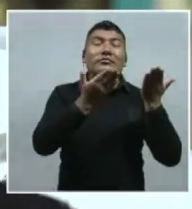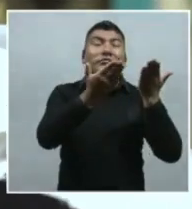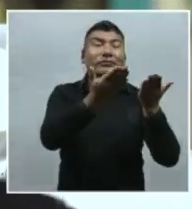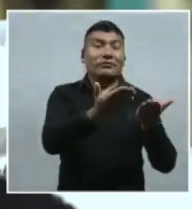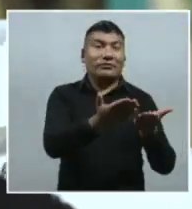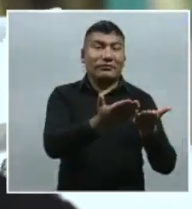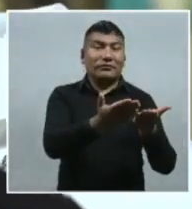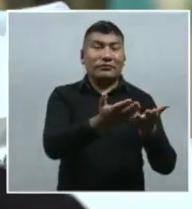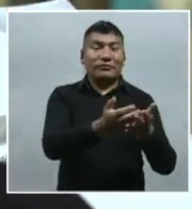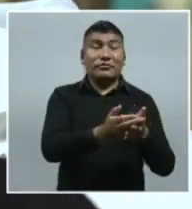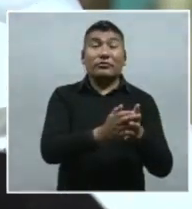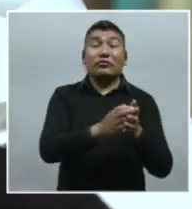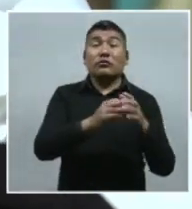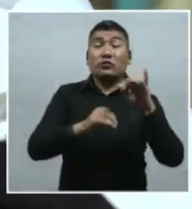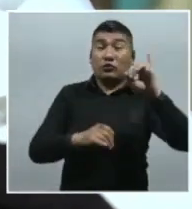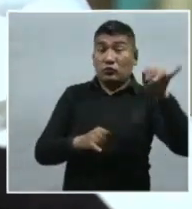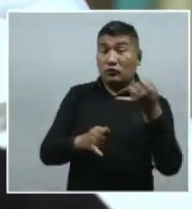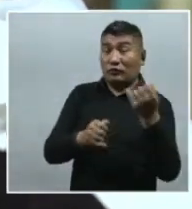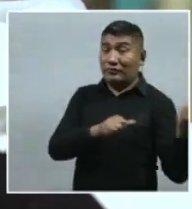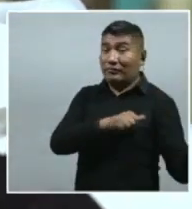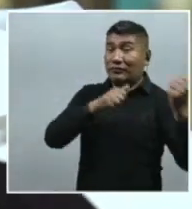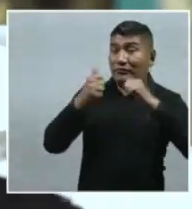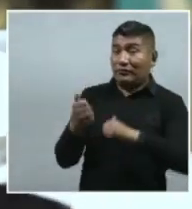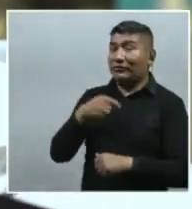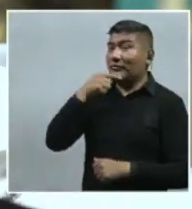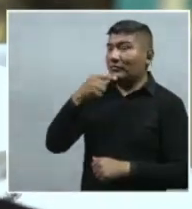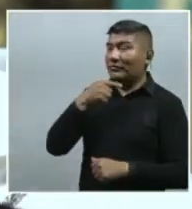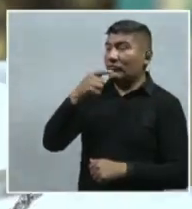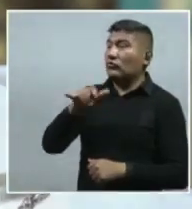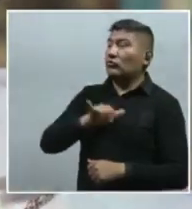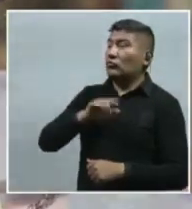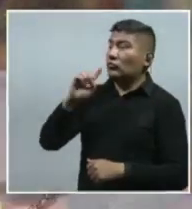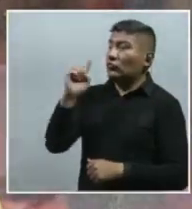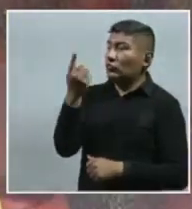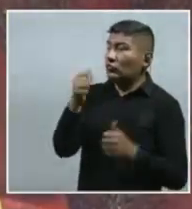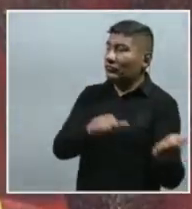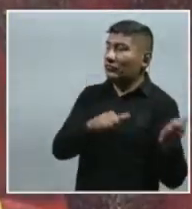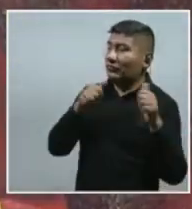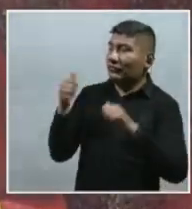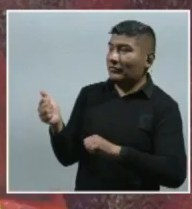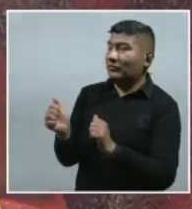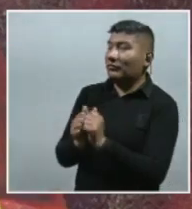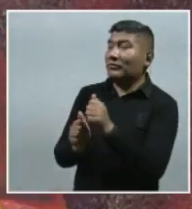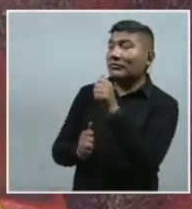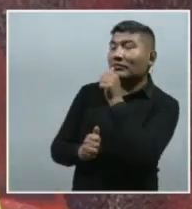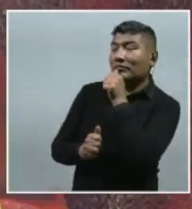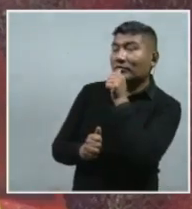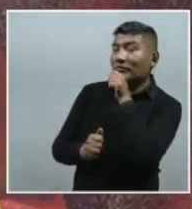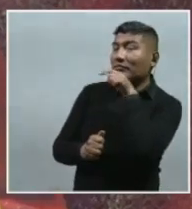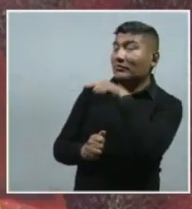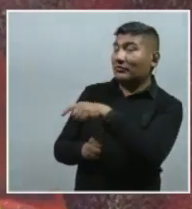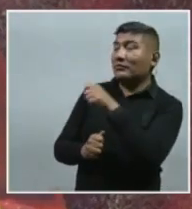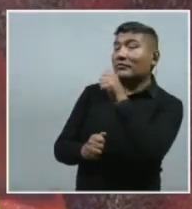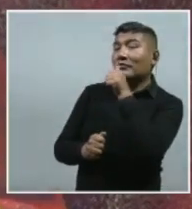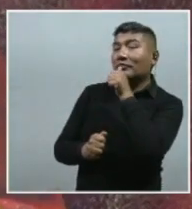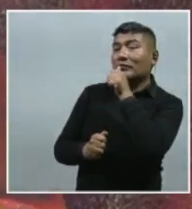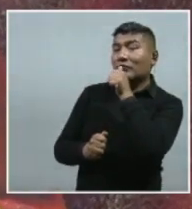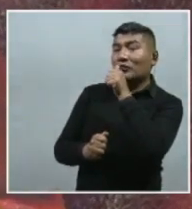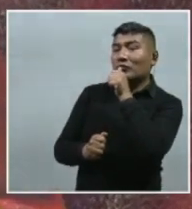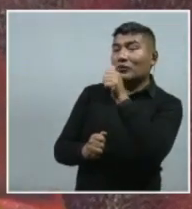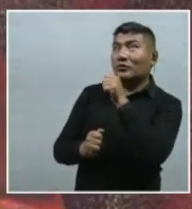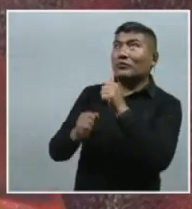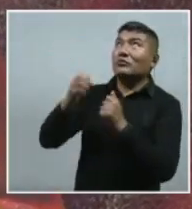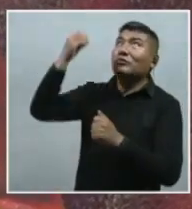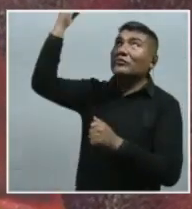Juan decía yo solo bautizo con agua esa agua por la gracia de